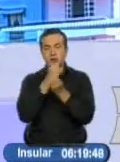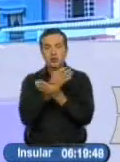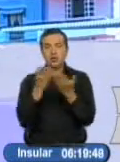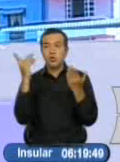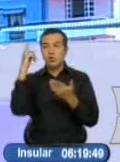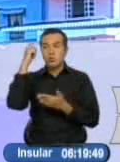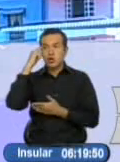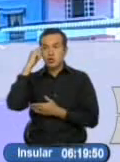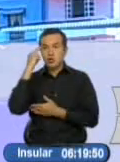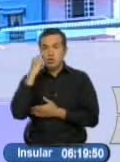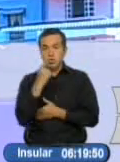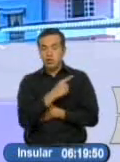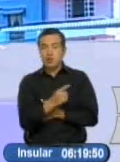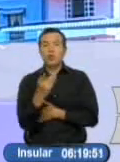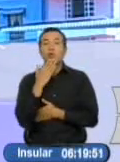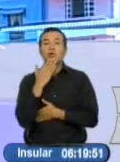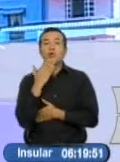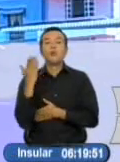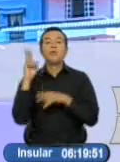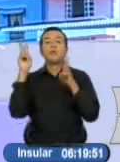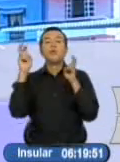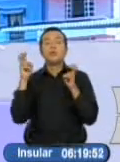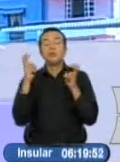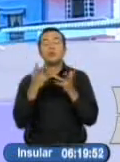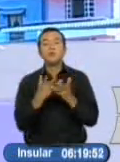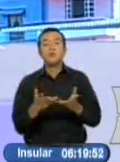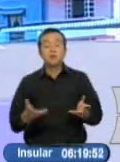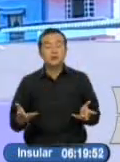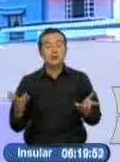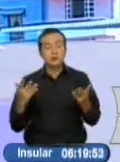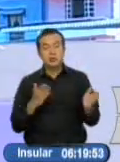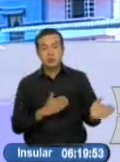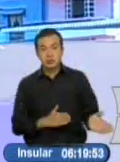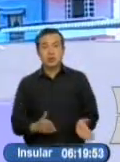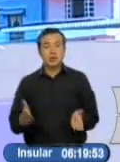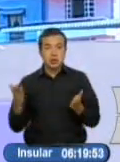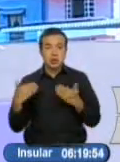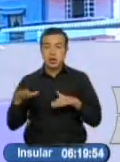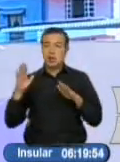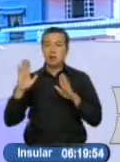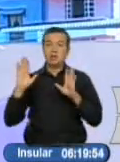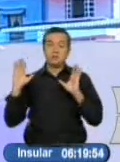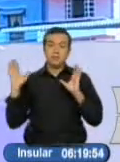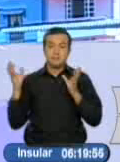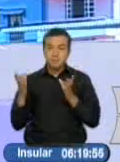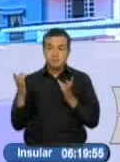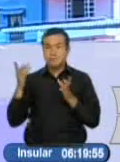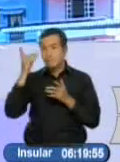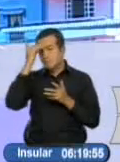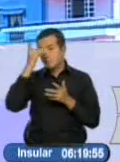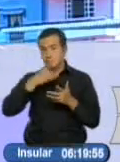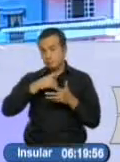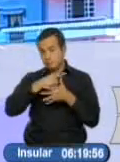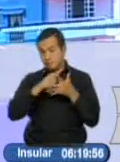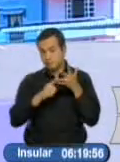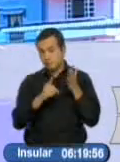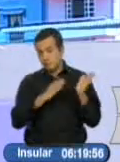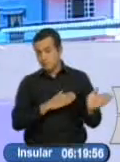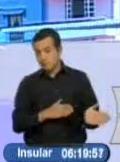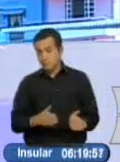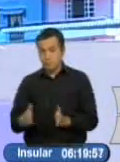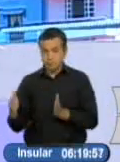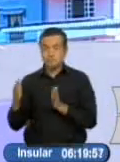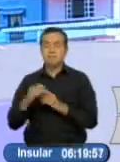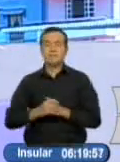gobierno oportunamente respecto a las disminuciones que estaban ocasionándose en el sector por las medidas que se iban tomando. Lo